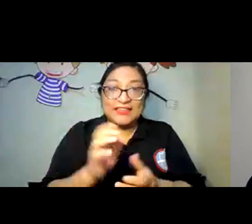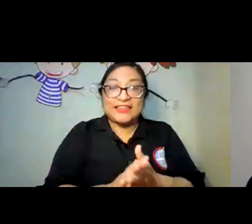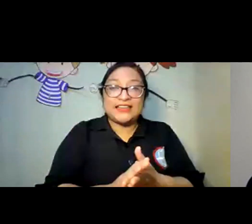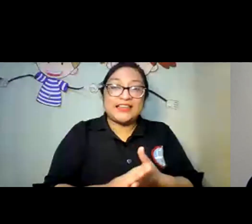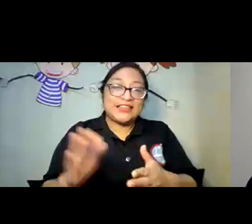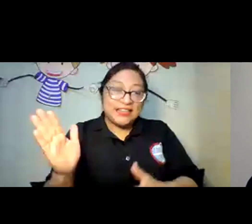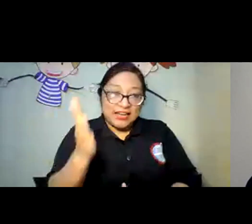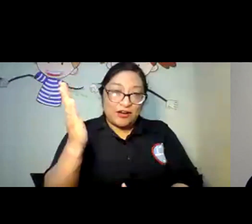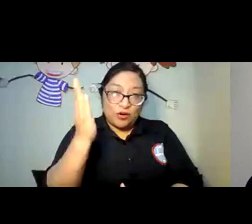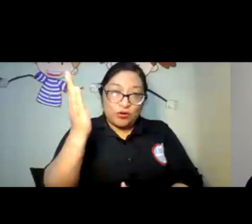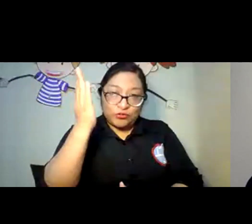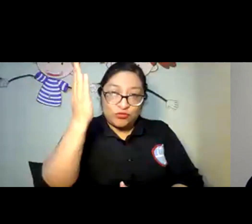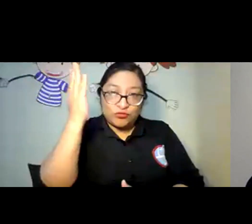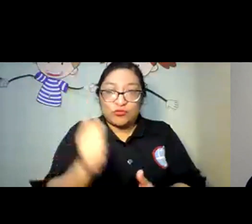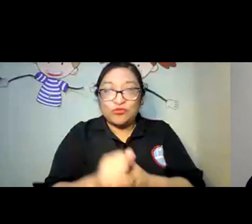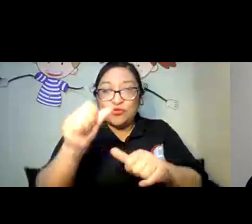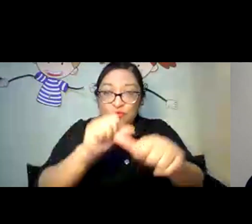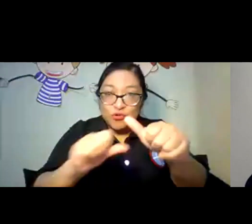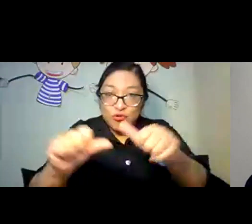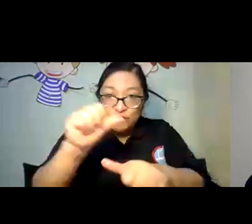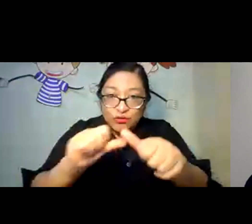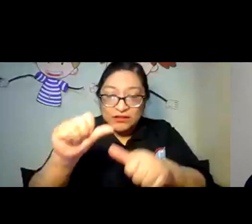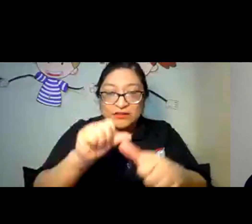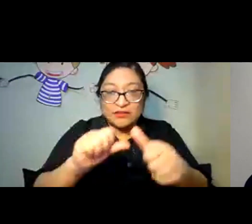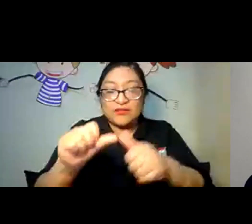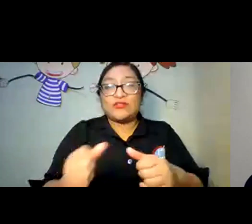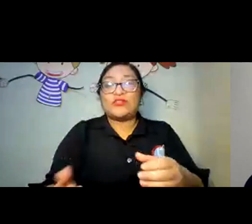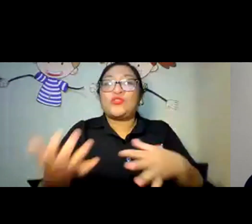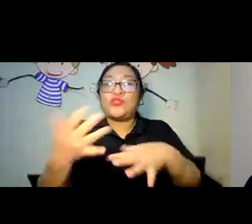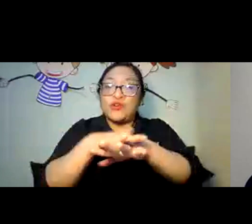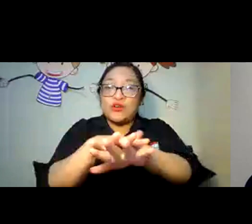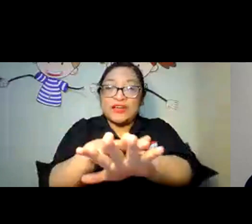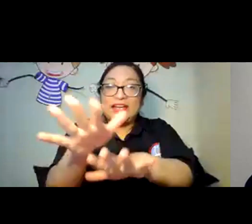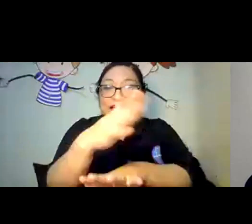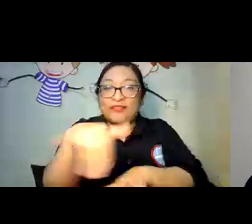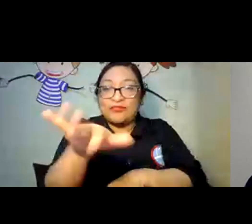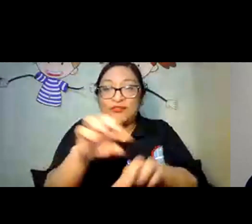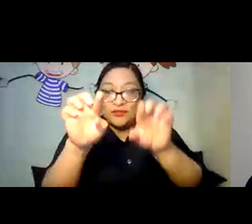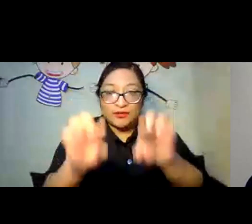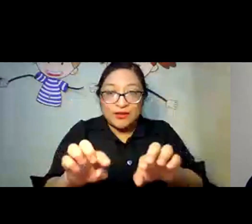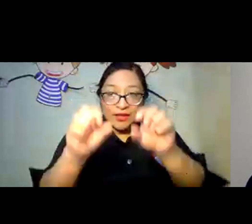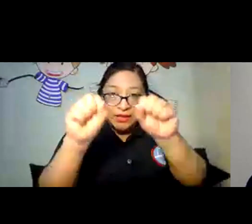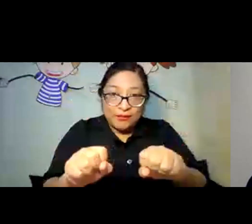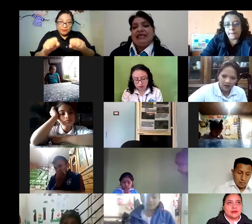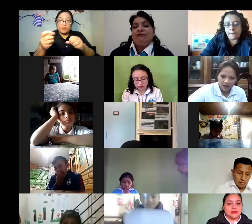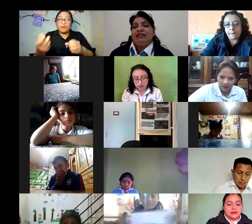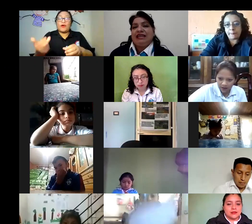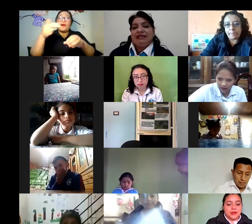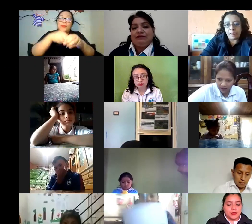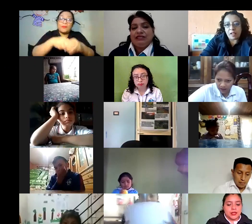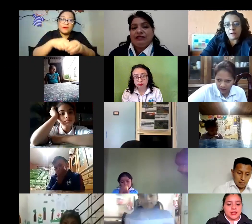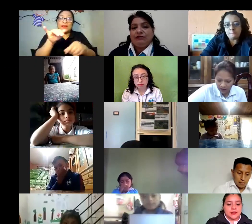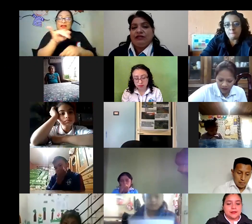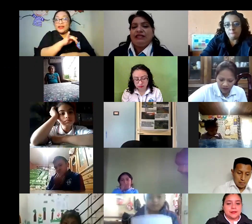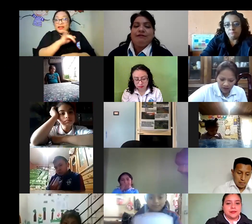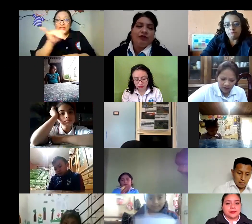construyendo una sociedad guatemalteca inclusiva en todas las personas y que podamos participar en igualdad